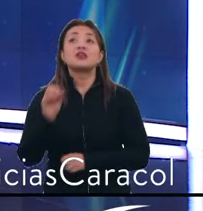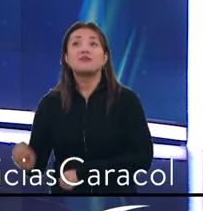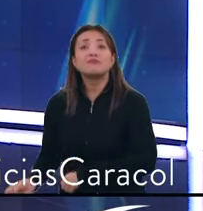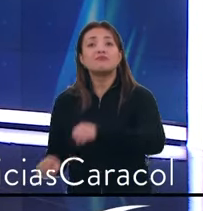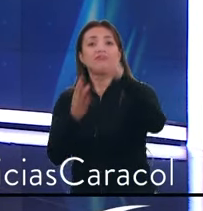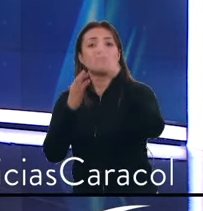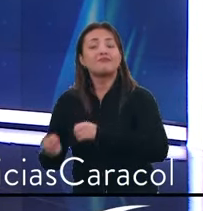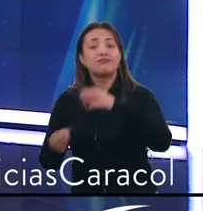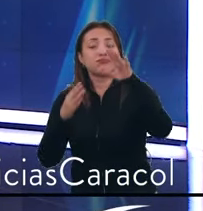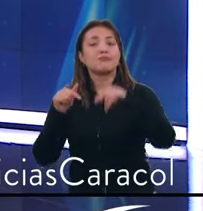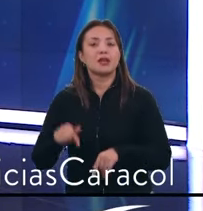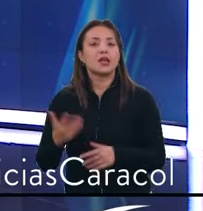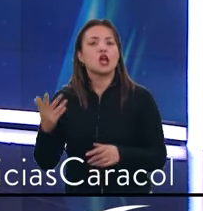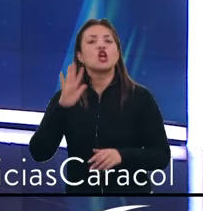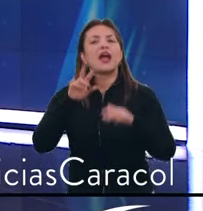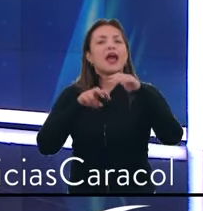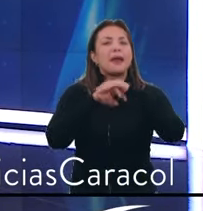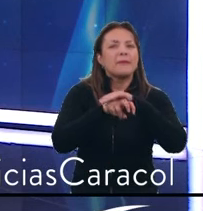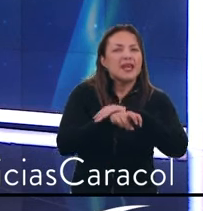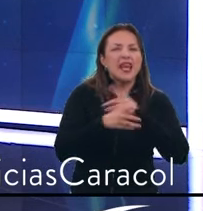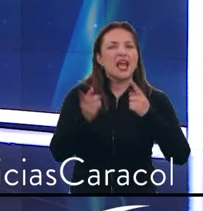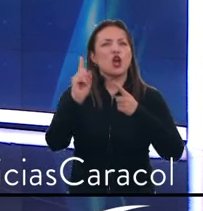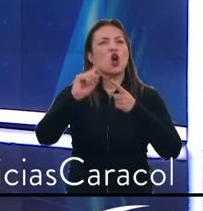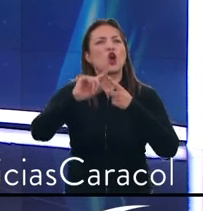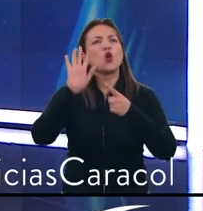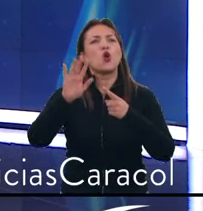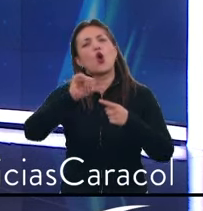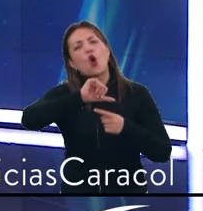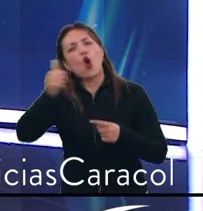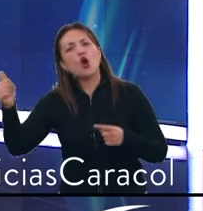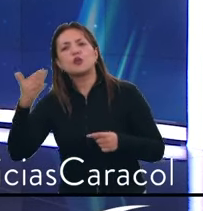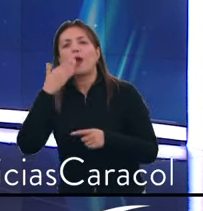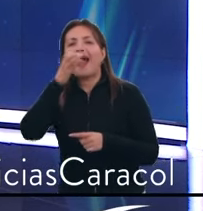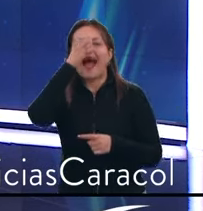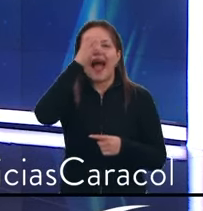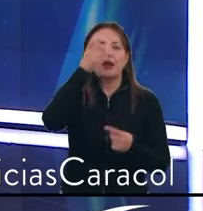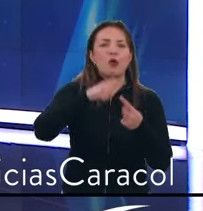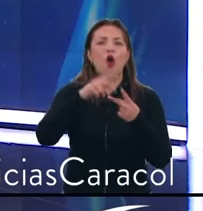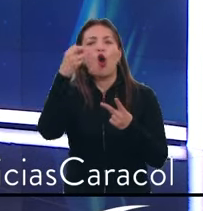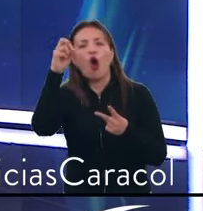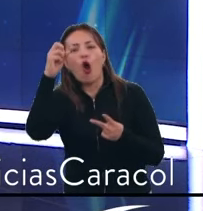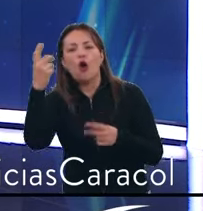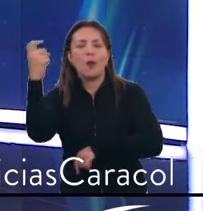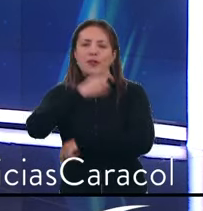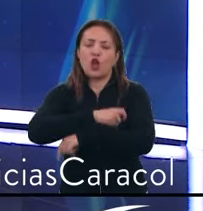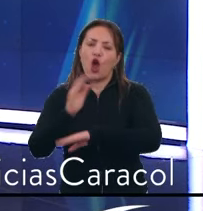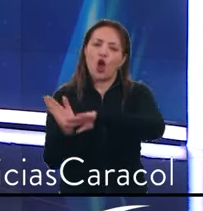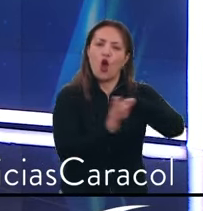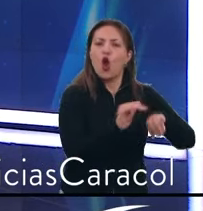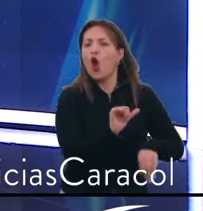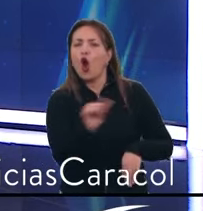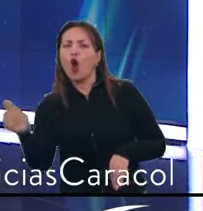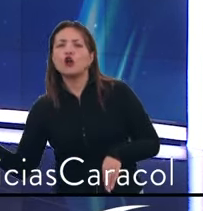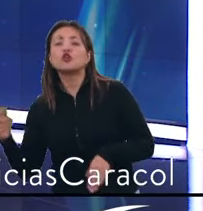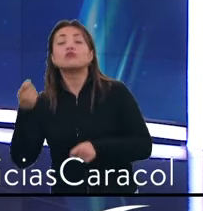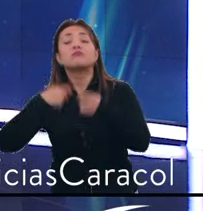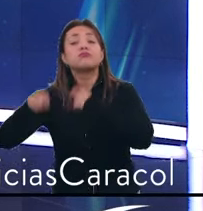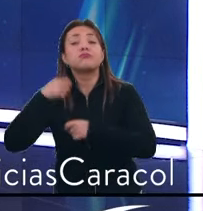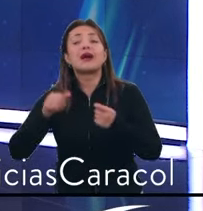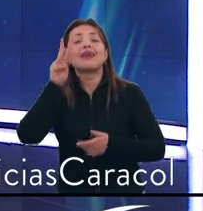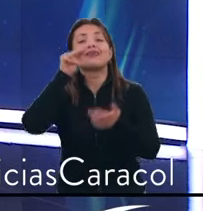bienes no minero energético, es decir, aquellos diferentes al carbón, al oro o al petróleo, alcanzaron ventas de 3.415